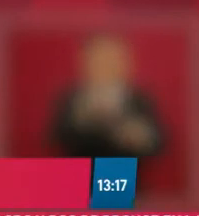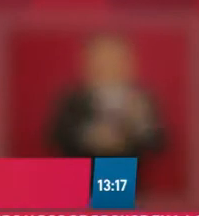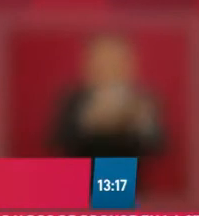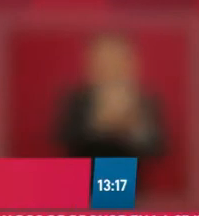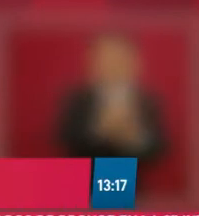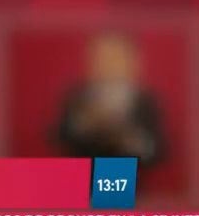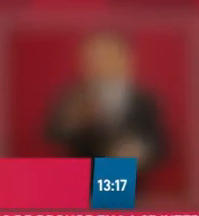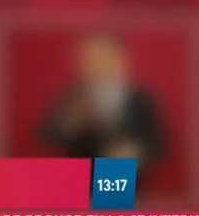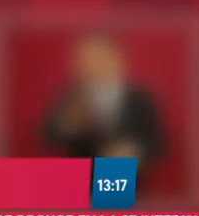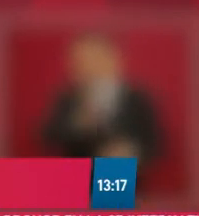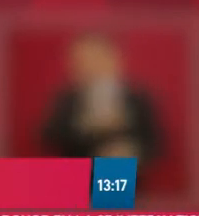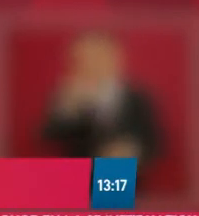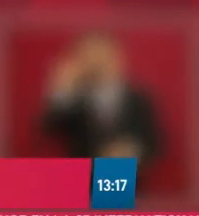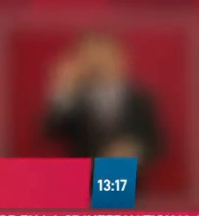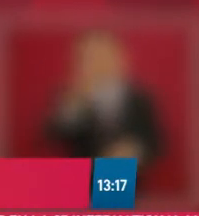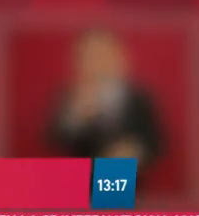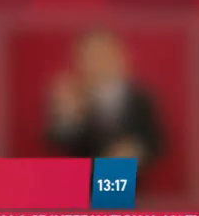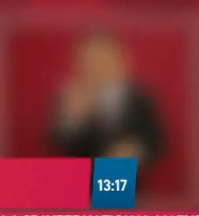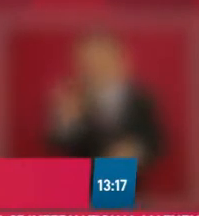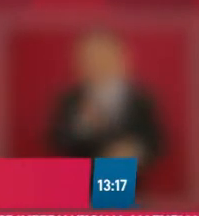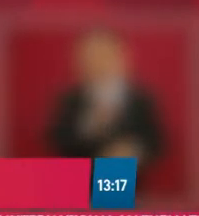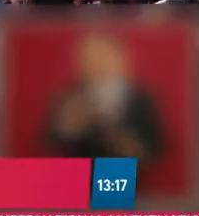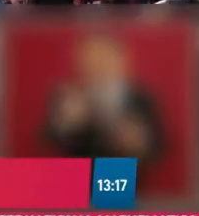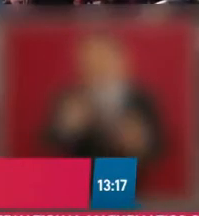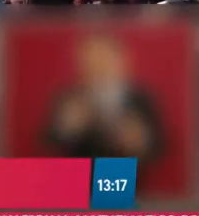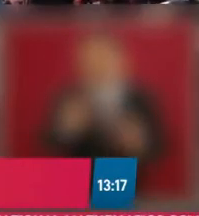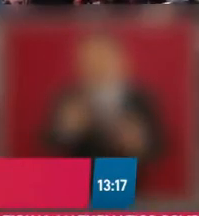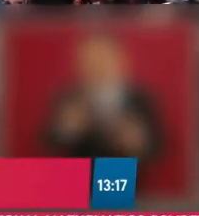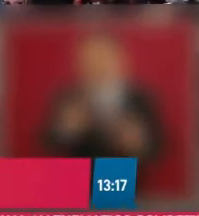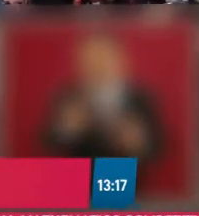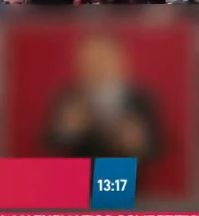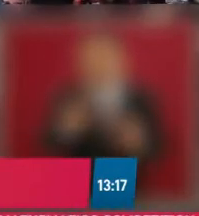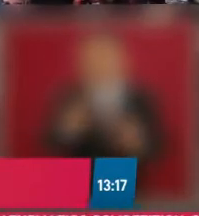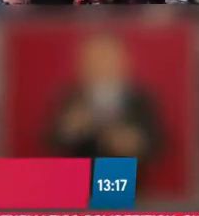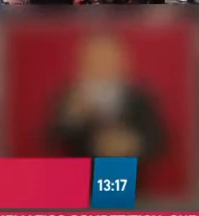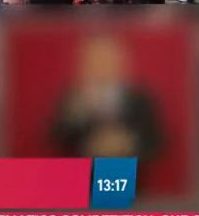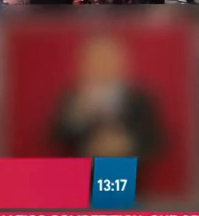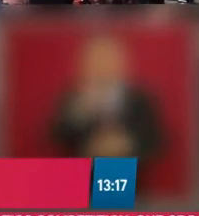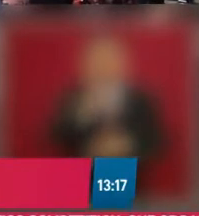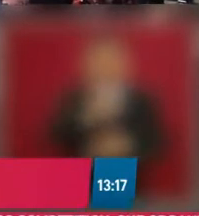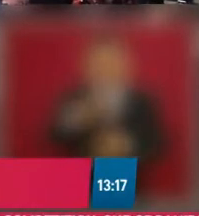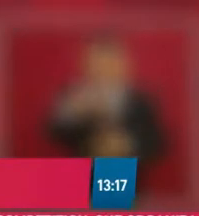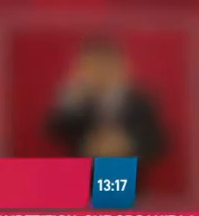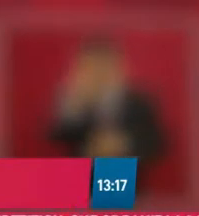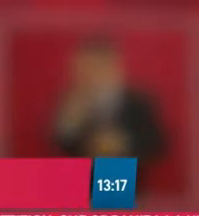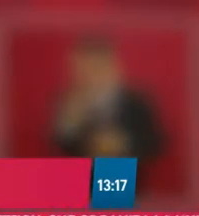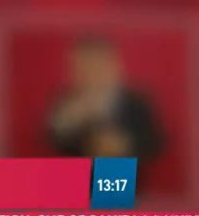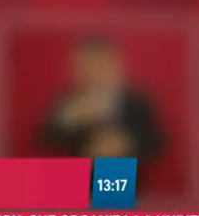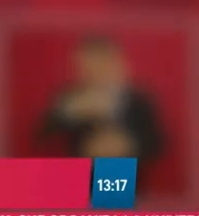lo descartemos. Hay que analizarlo,